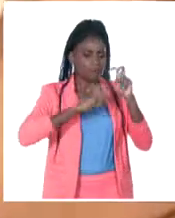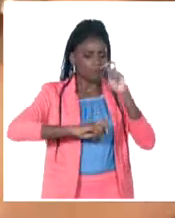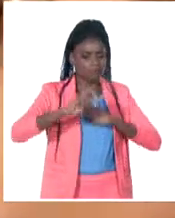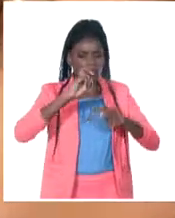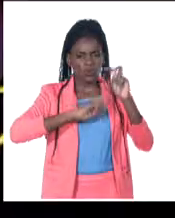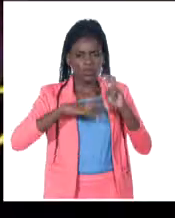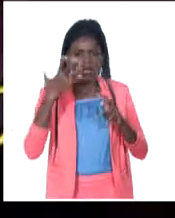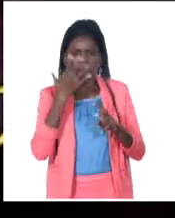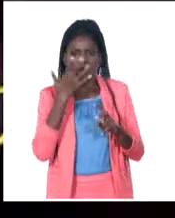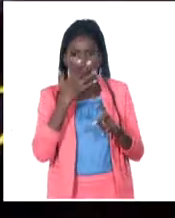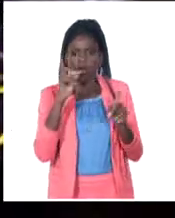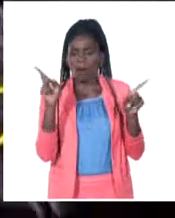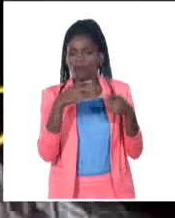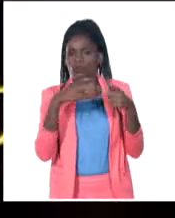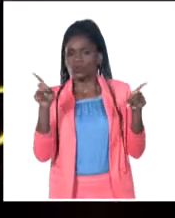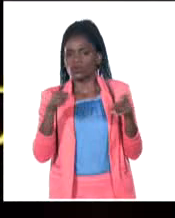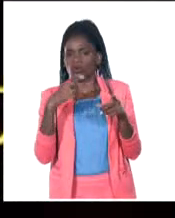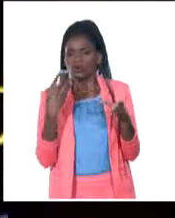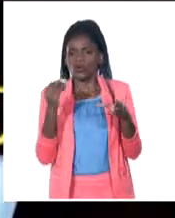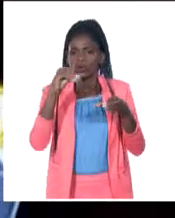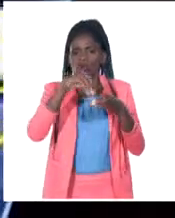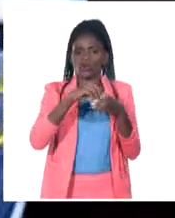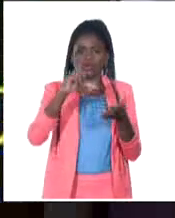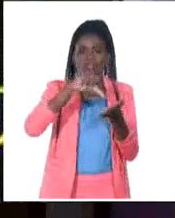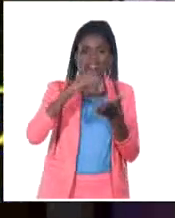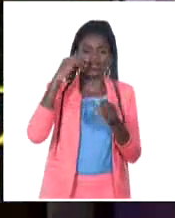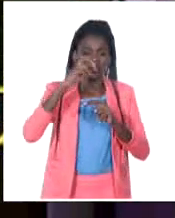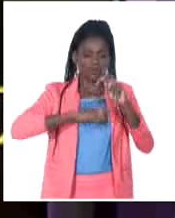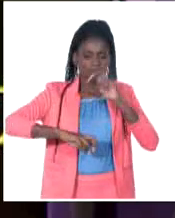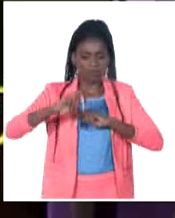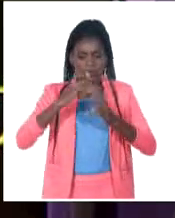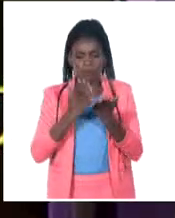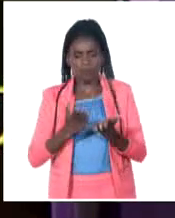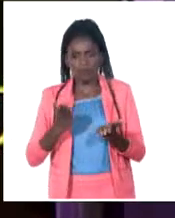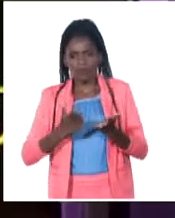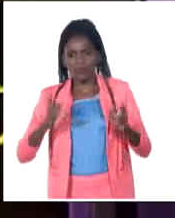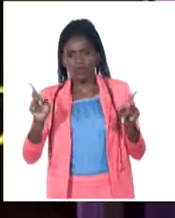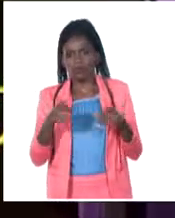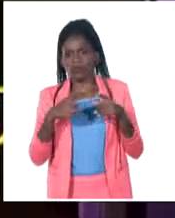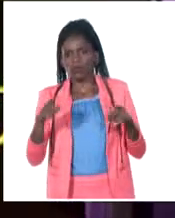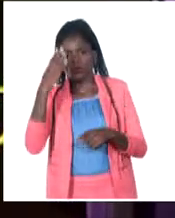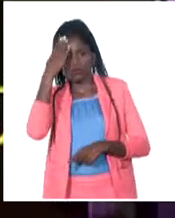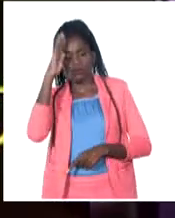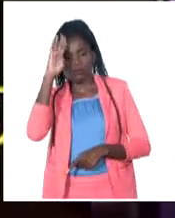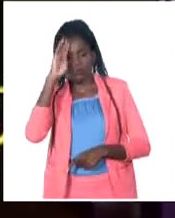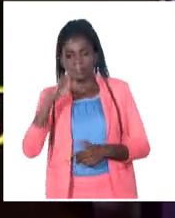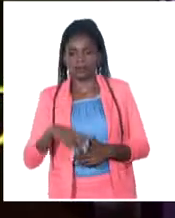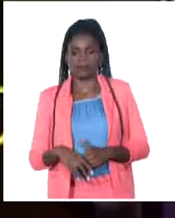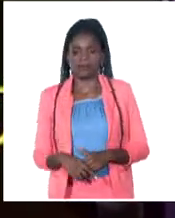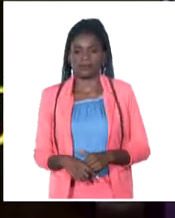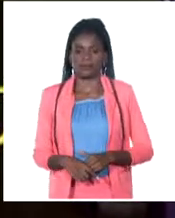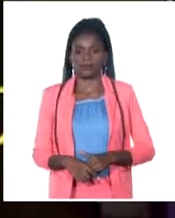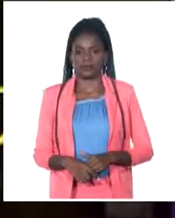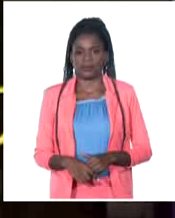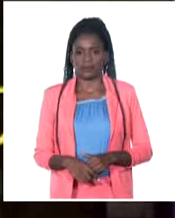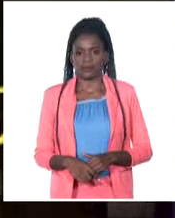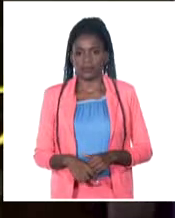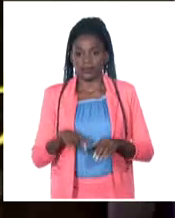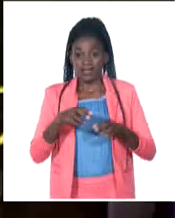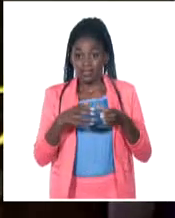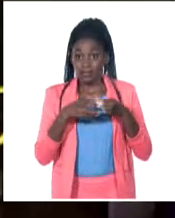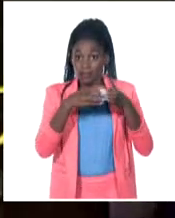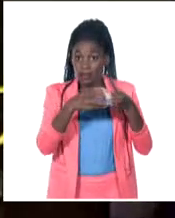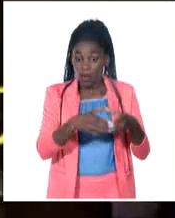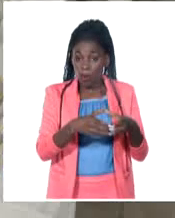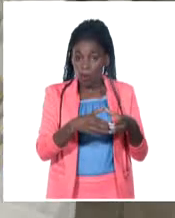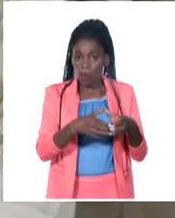investigadores y musicólogos que pertenecen al Centro de Investigación y Desarrollo de la Música Cubana. Esta orquesta es una orquesta que